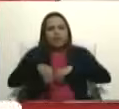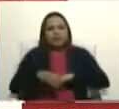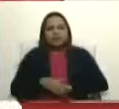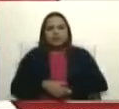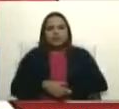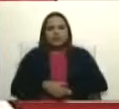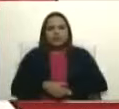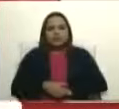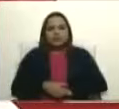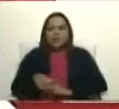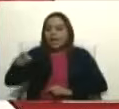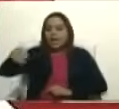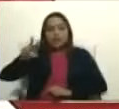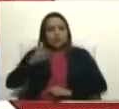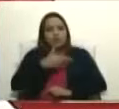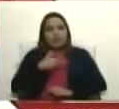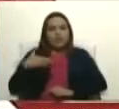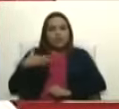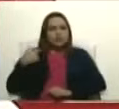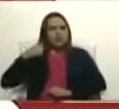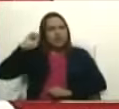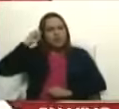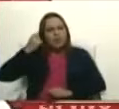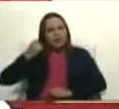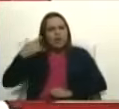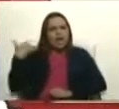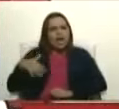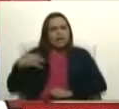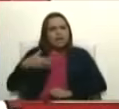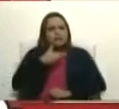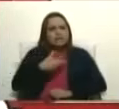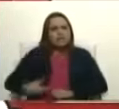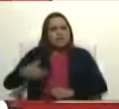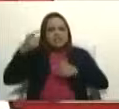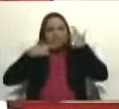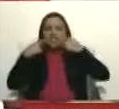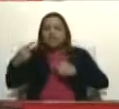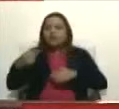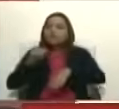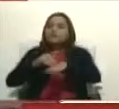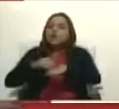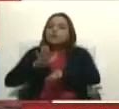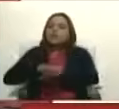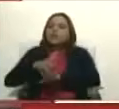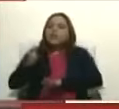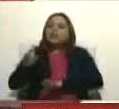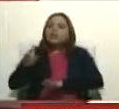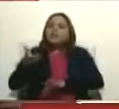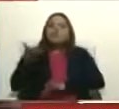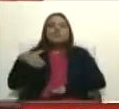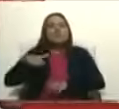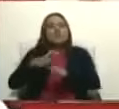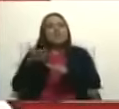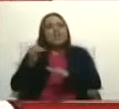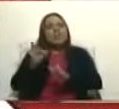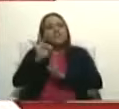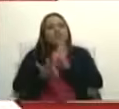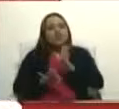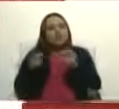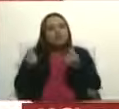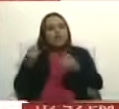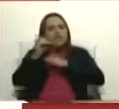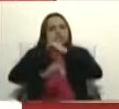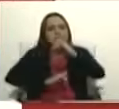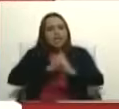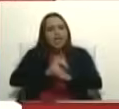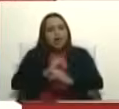Eso es lo que no quería. Yo recuerdo que en Mar del Plata el comandante Chávez le dijo, ay, ¿por qué dónde estaban el Fondo Monetario Internacional, las transnacionales, por qué no ponen una